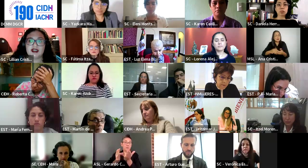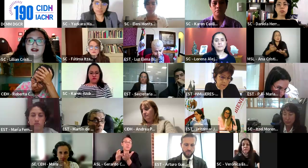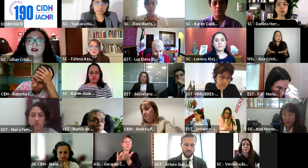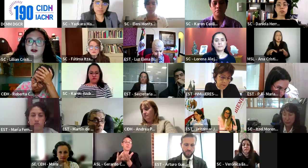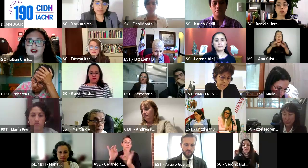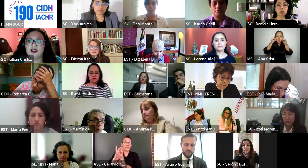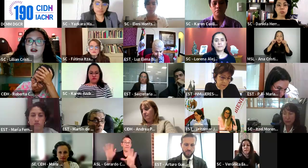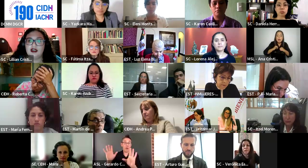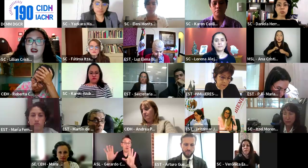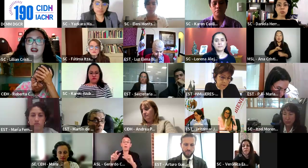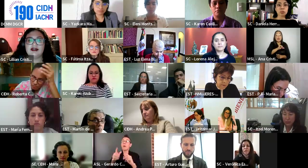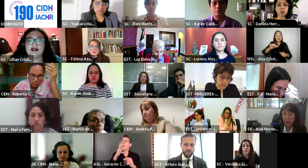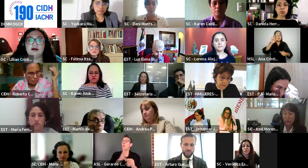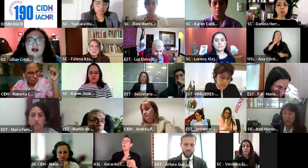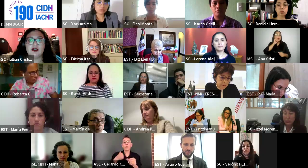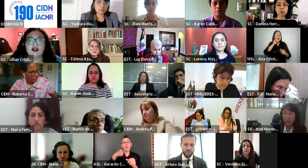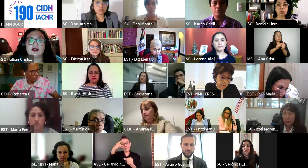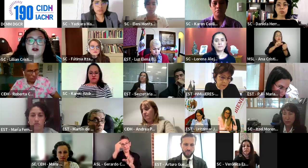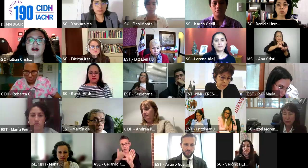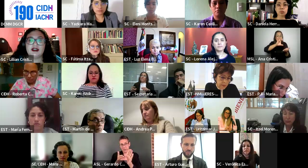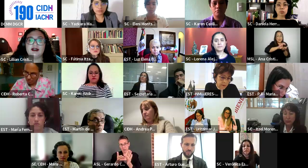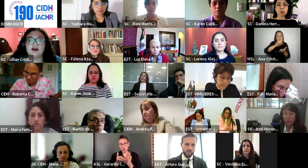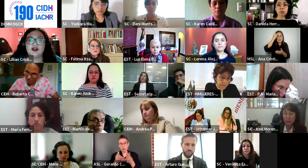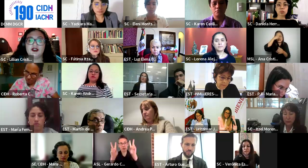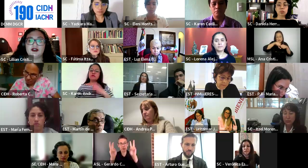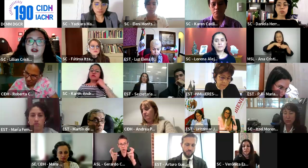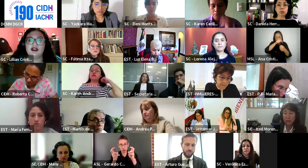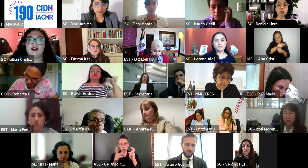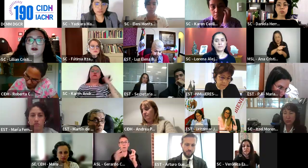con discapacidad psicosocial, quienes están en mayor riesgo de ser